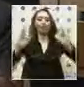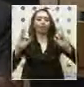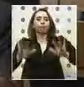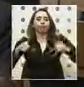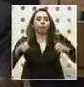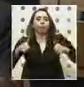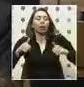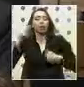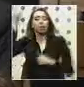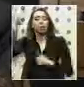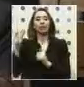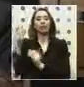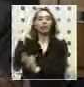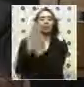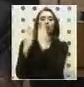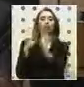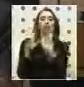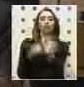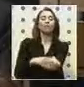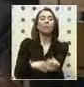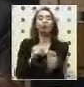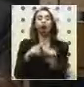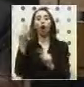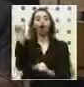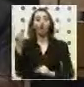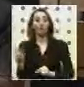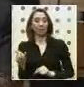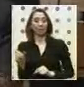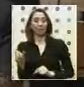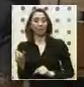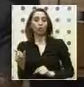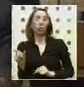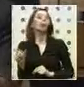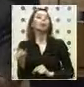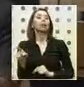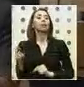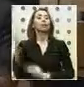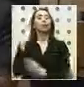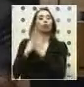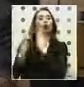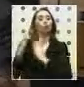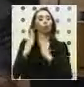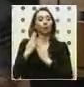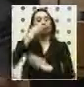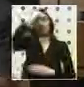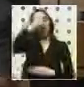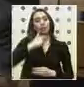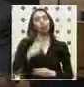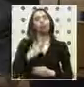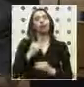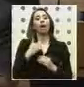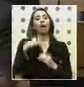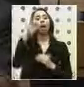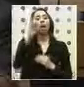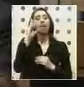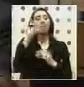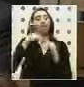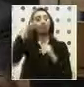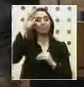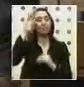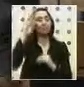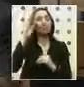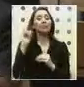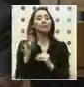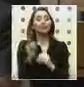las veces de cuidador, cuando no de un tercero que ejerce las labores de cuidado en el adulto mayor. Si la violencia